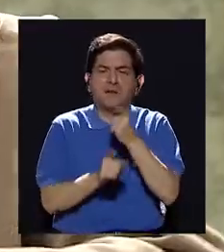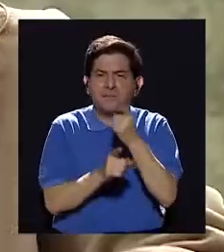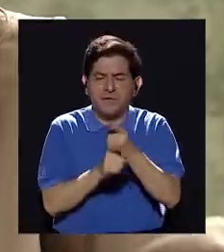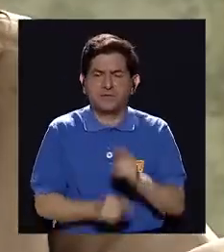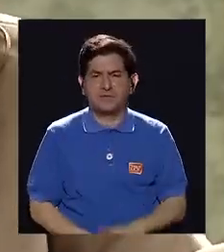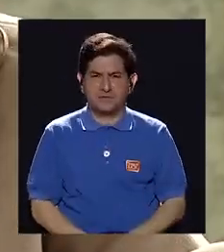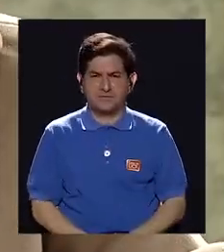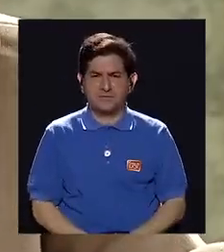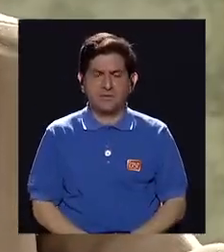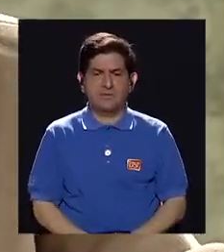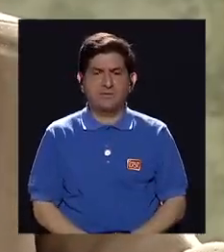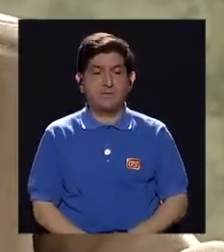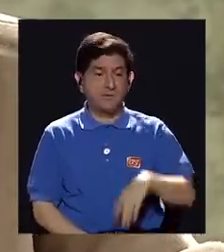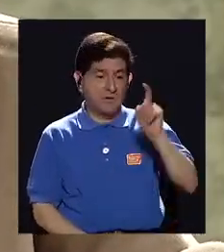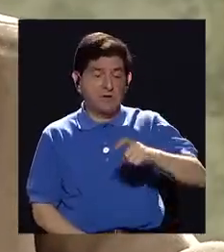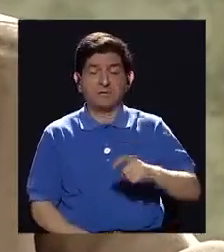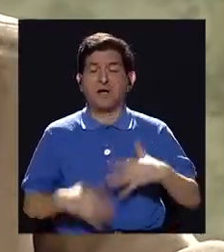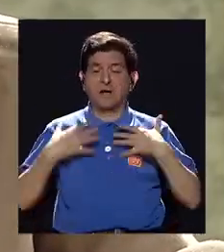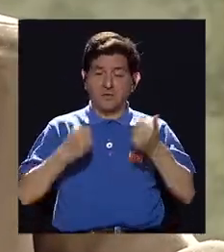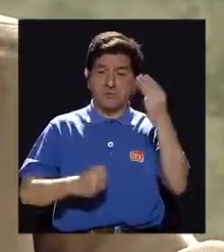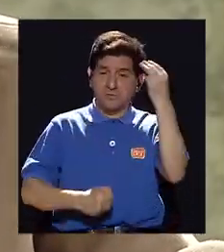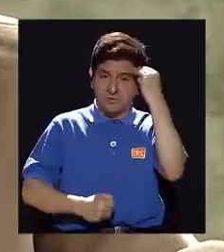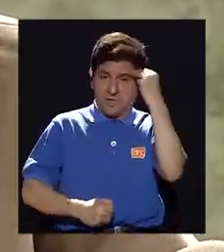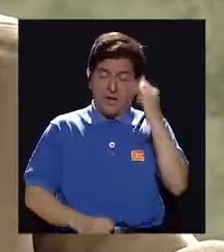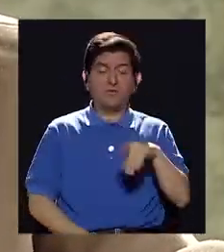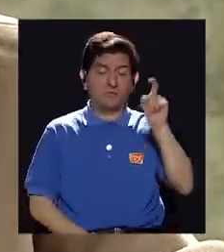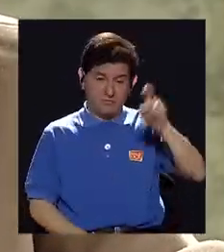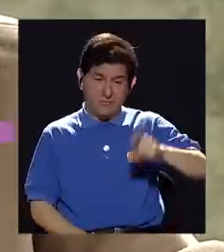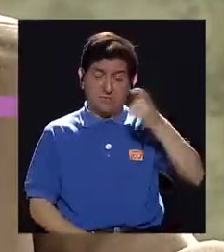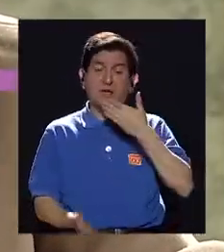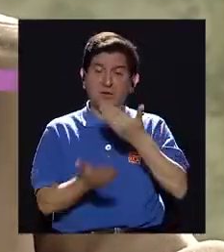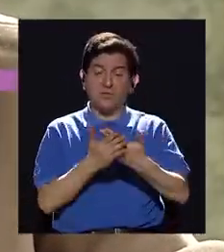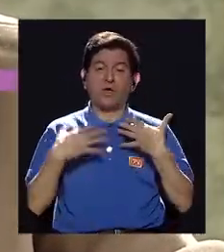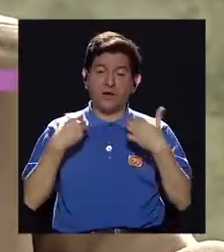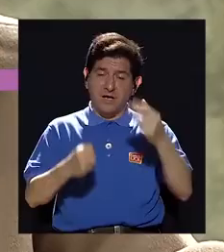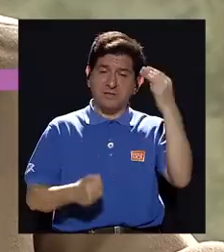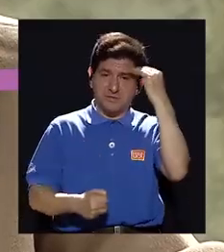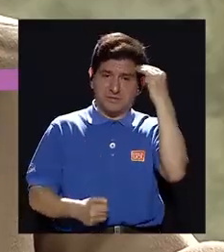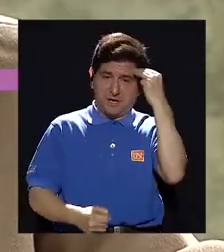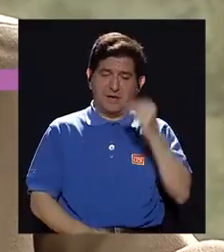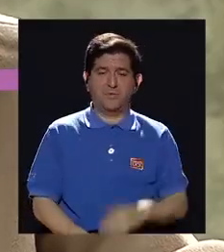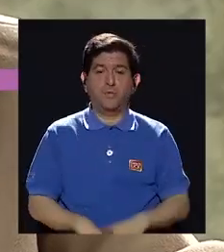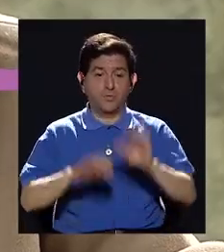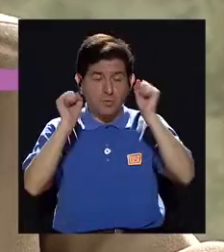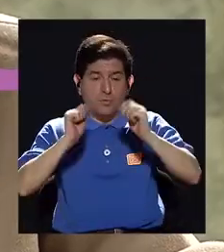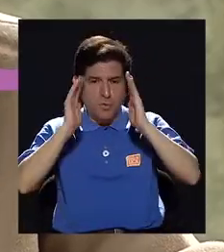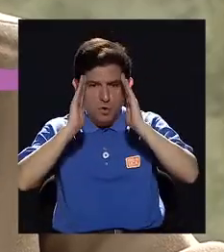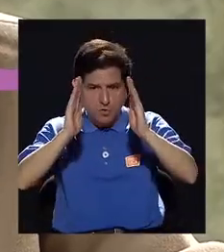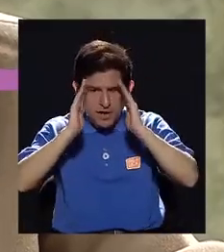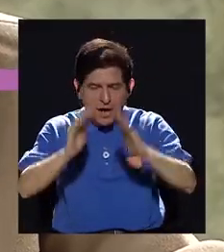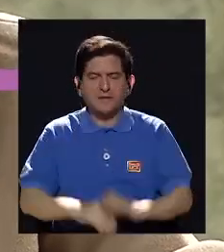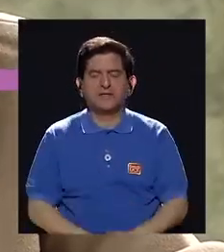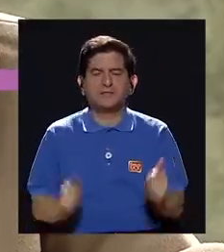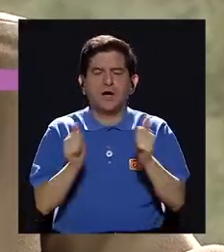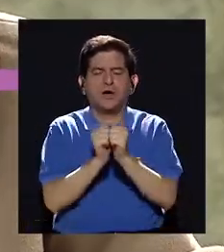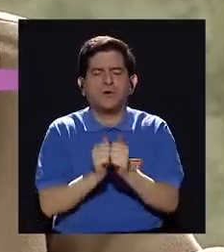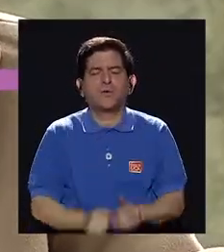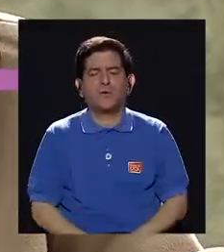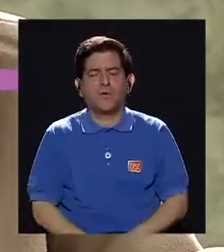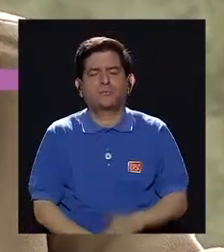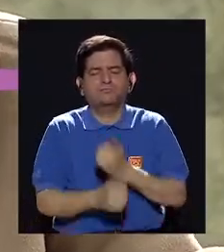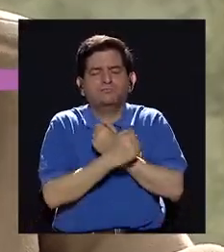correcta, teniendo una salud mental. Va a necesitar de una buena salud mental para poder atender con